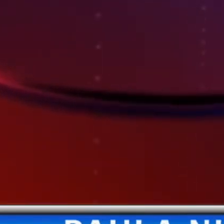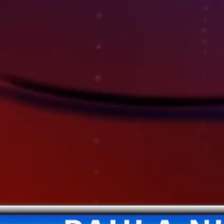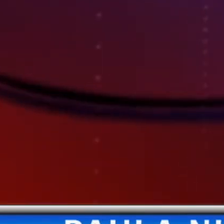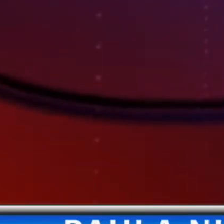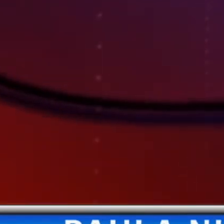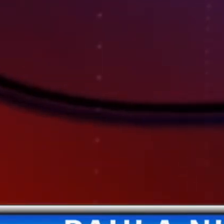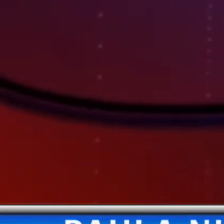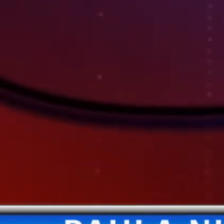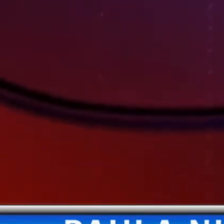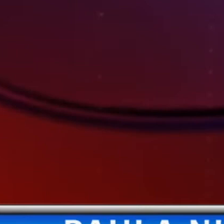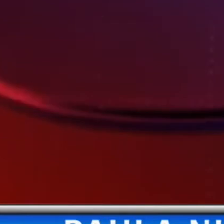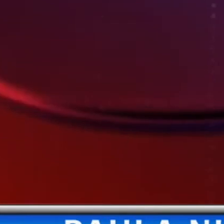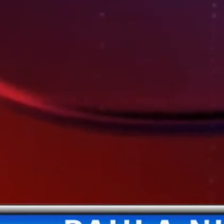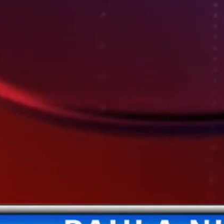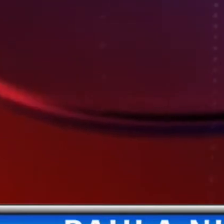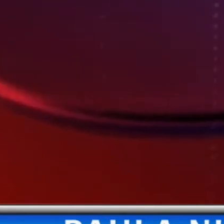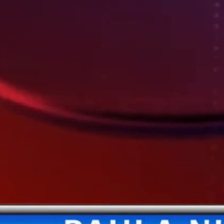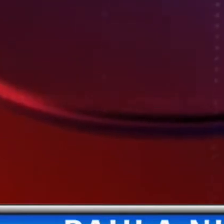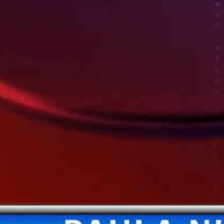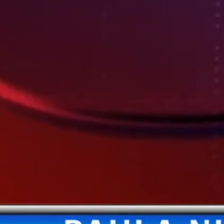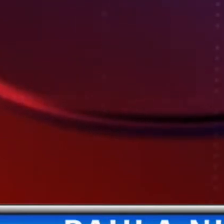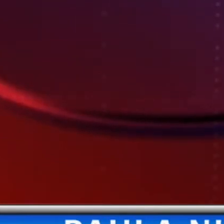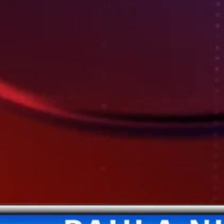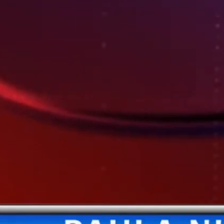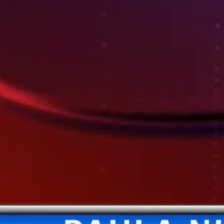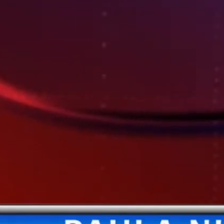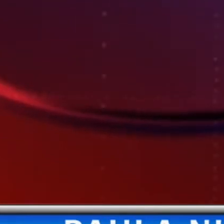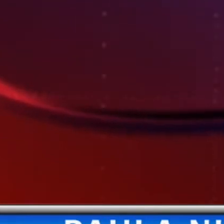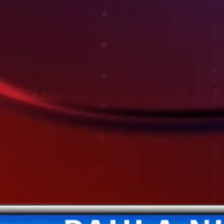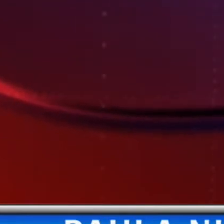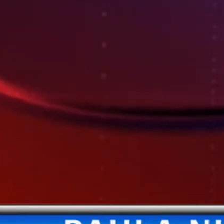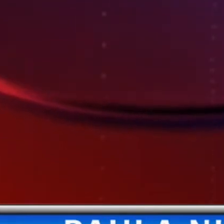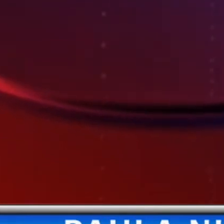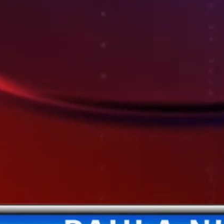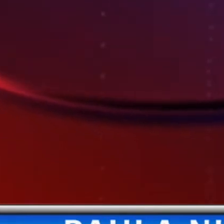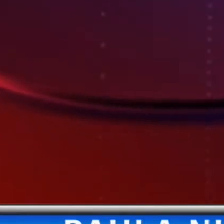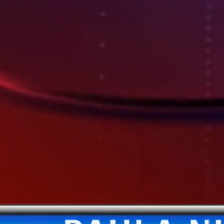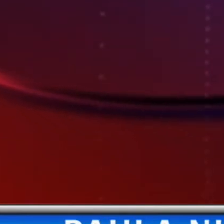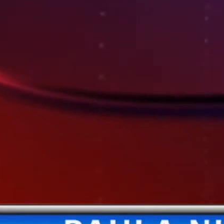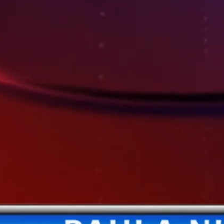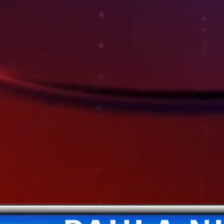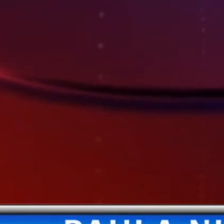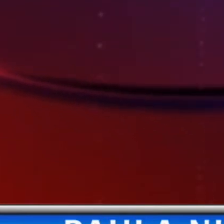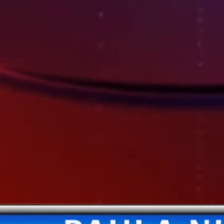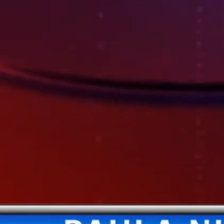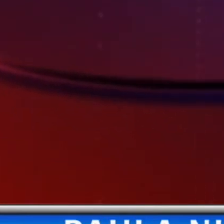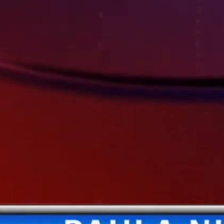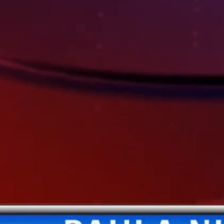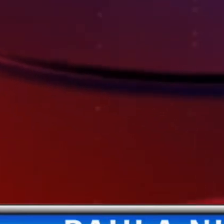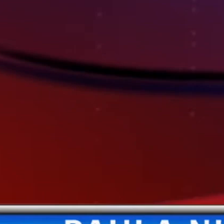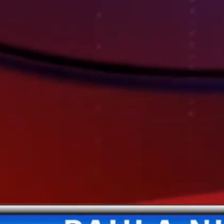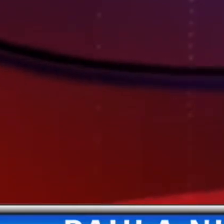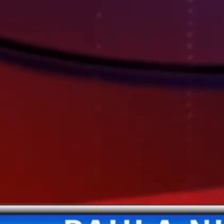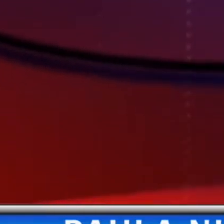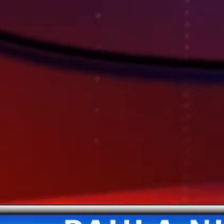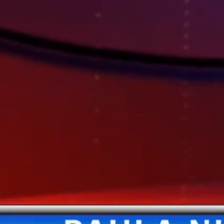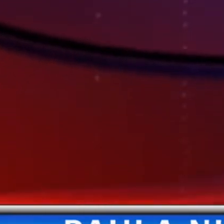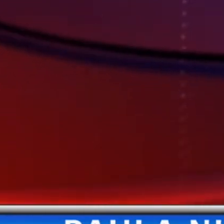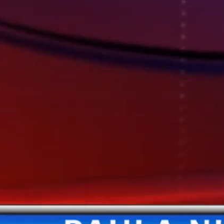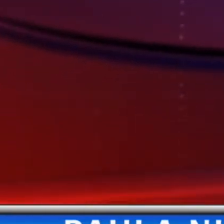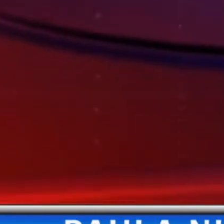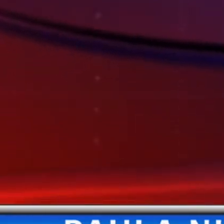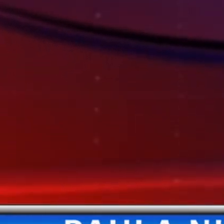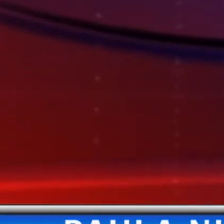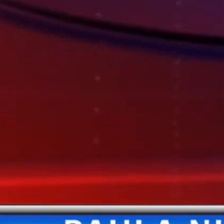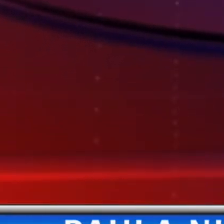forma en cómo nos relacionamos en sociedad. Asociamos el problema de las drogas también muchas veces a lo que es la